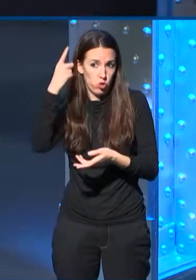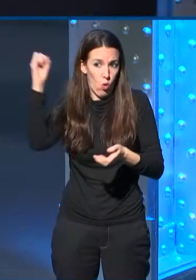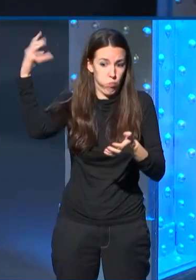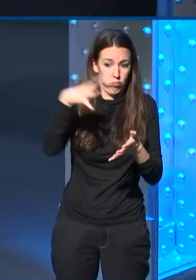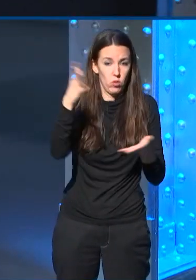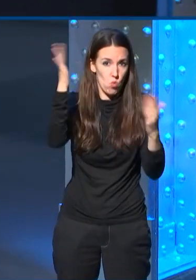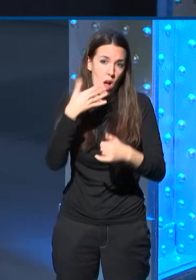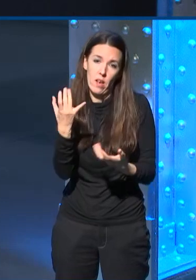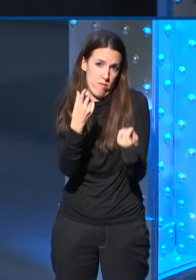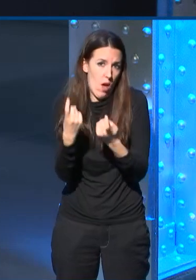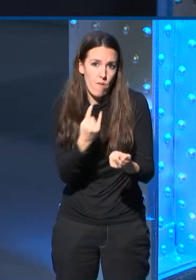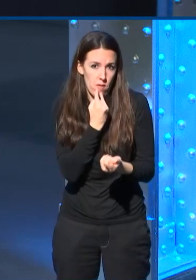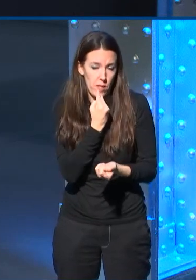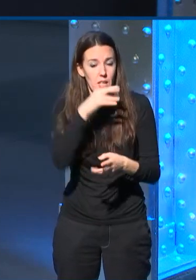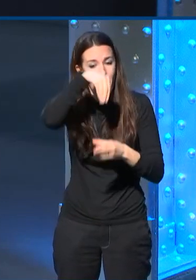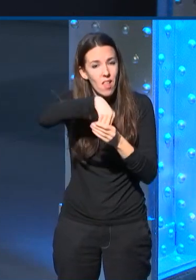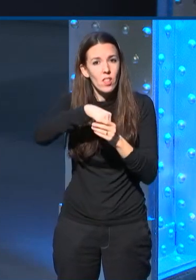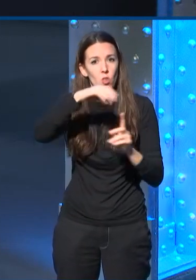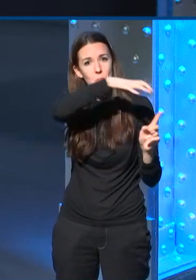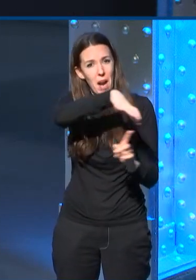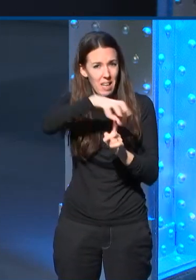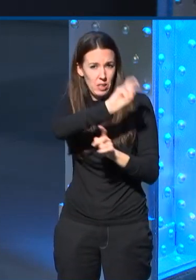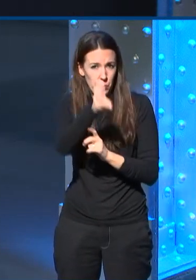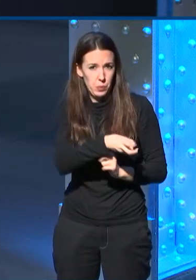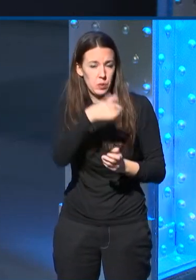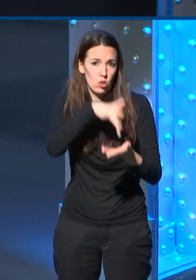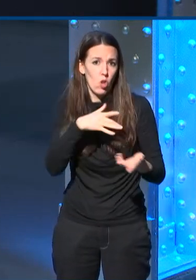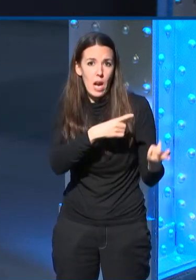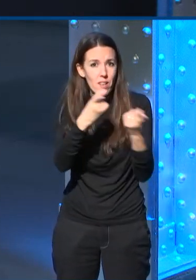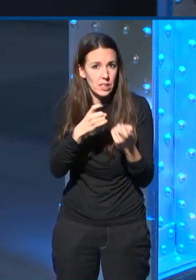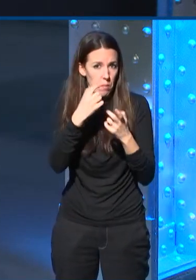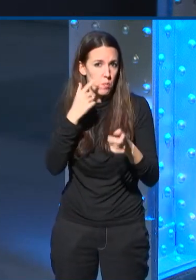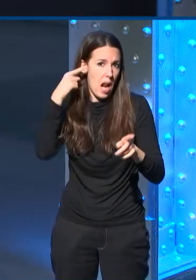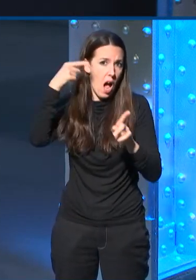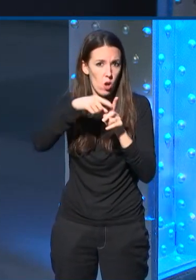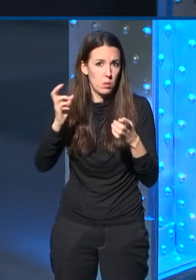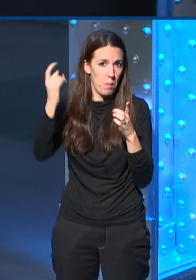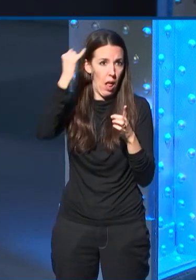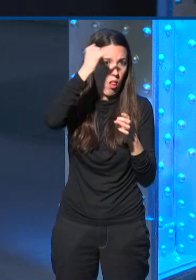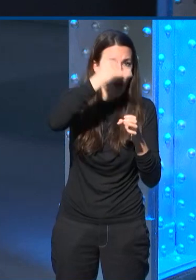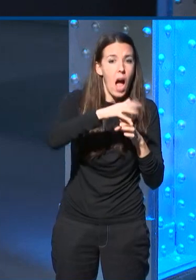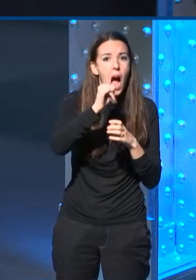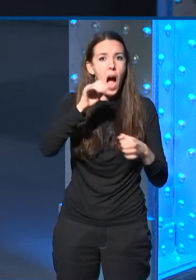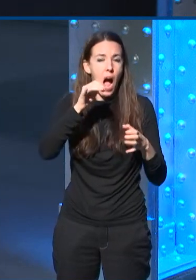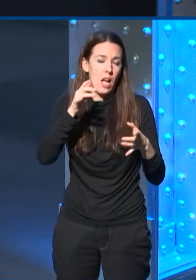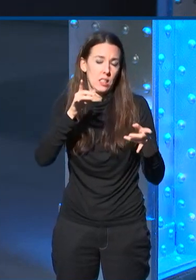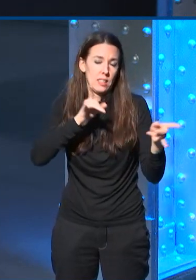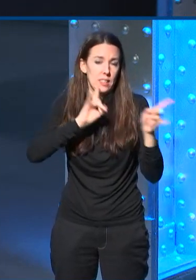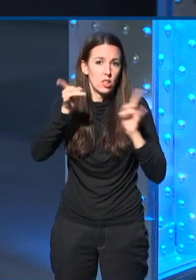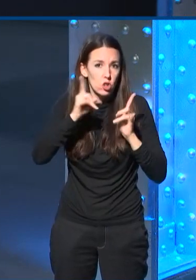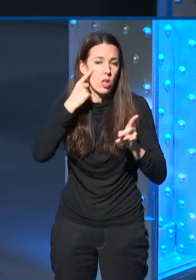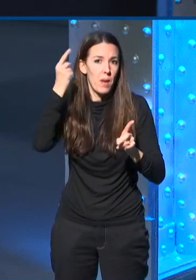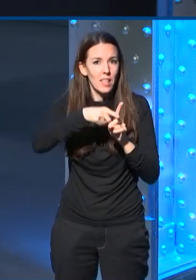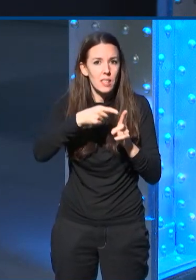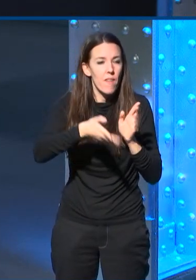tener unas baterías. Lleva dentro, pues, para caídas, airbags, lo que sea que utilicemos para el descenso. Lleva unos sensores que nos permiten saber cuál es la